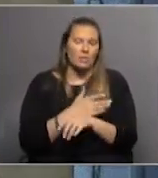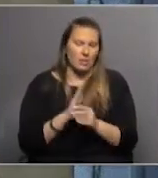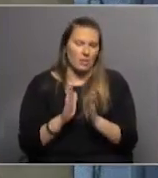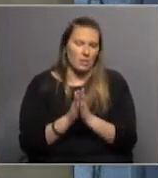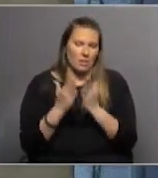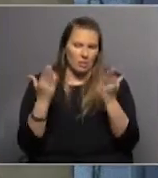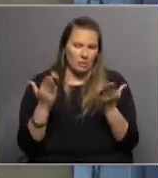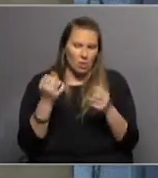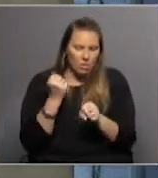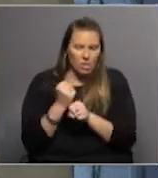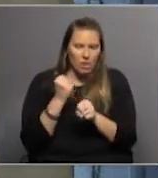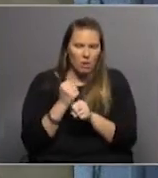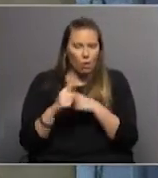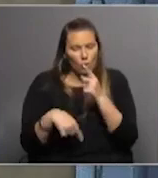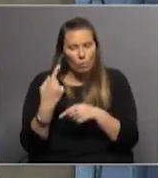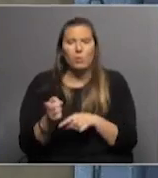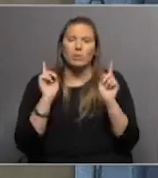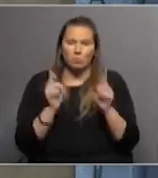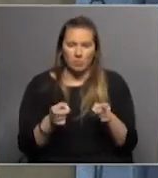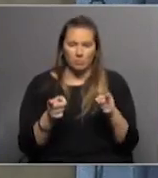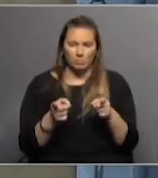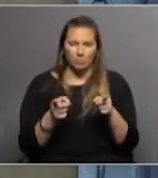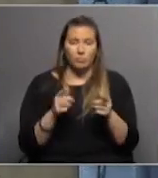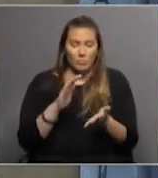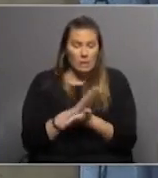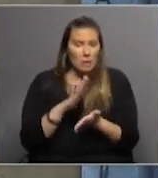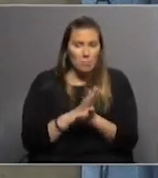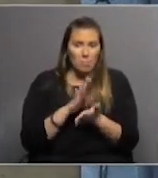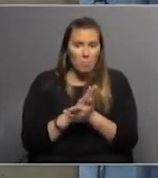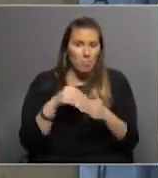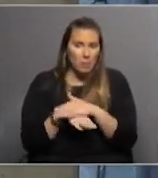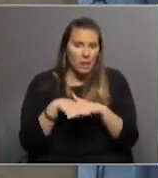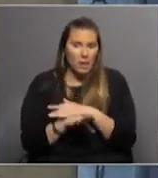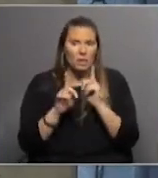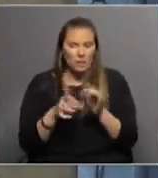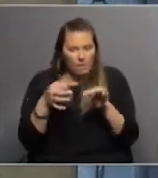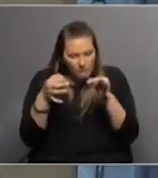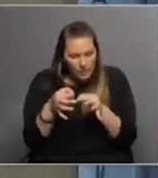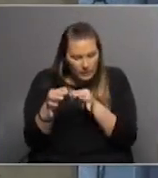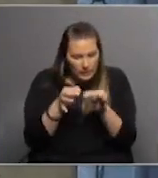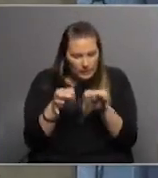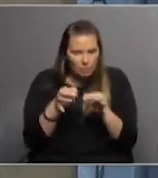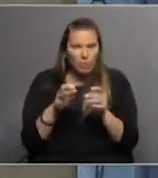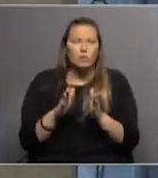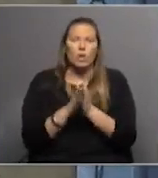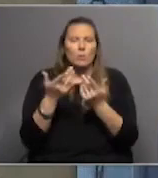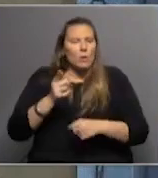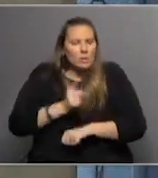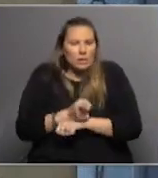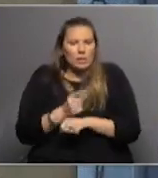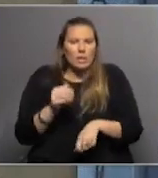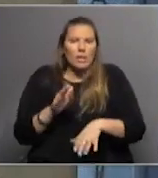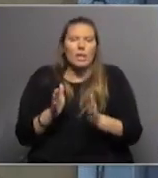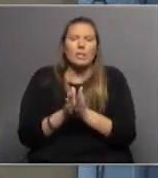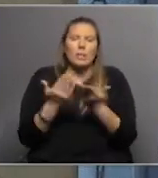mucha producción y mucho trabajo de postproducción también. Las imprentas tienen que estar muy bien calibradas porque son libros exigentes, a veces de tapa